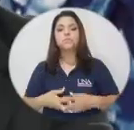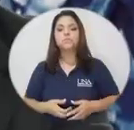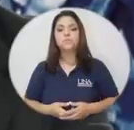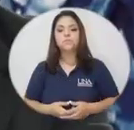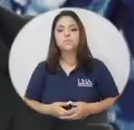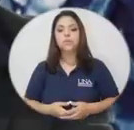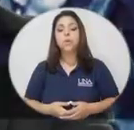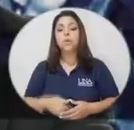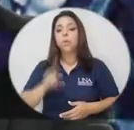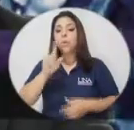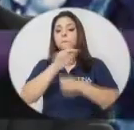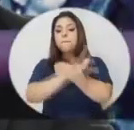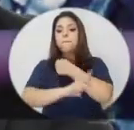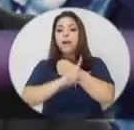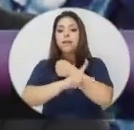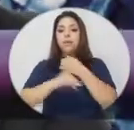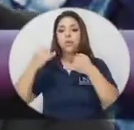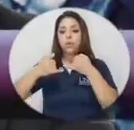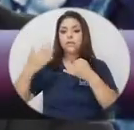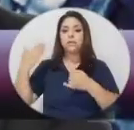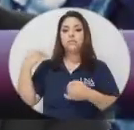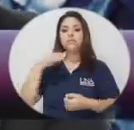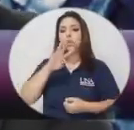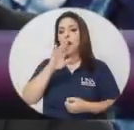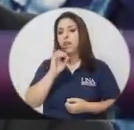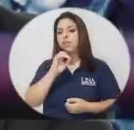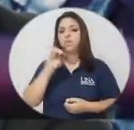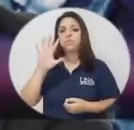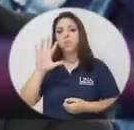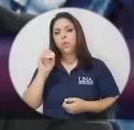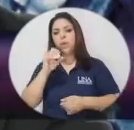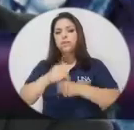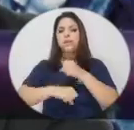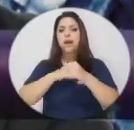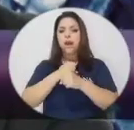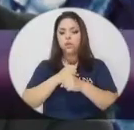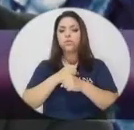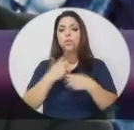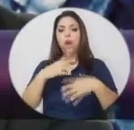últimos 40 años, 50 años, tal vez ha vivido un proceso de